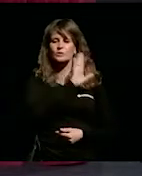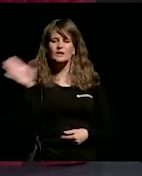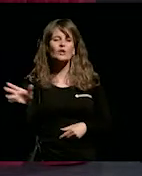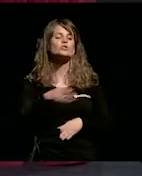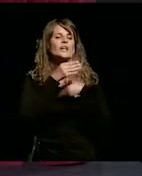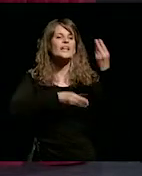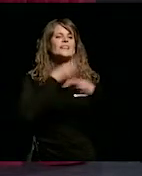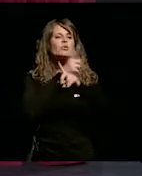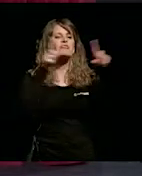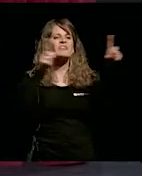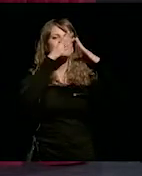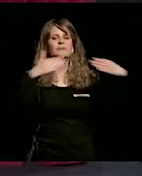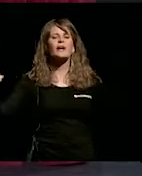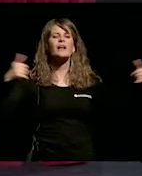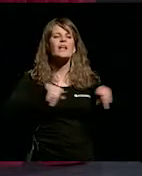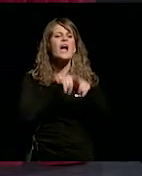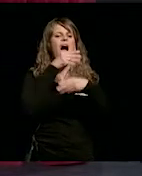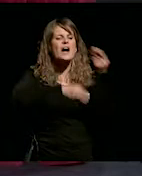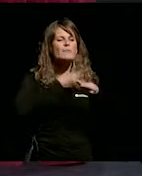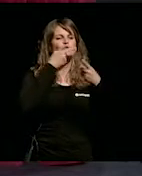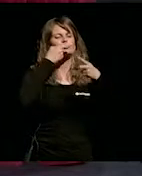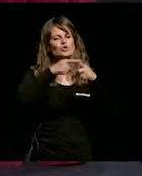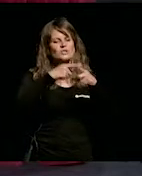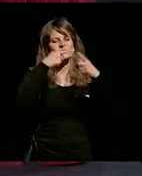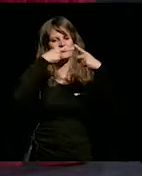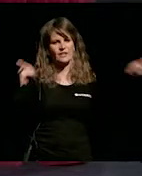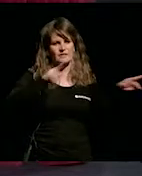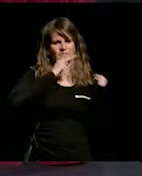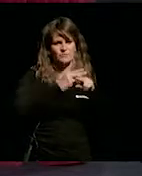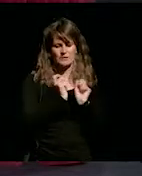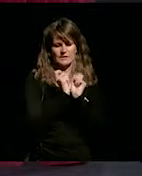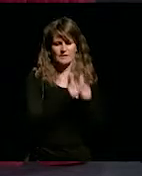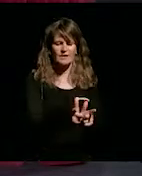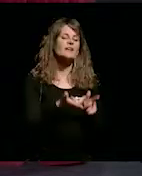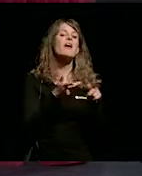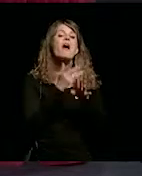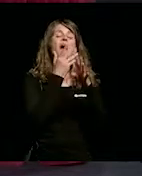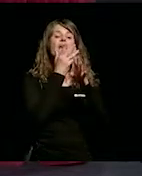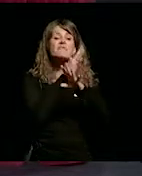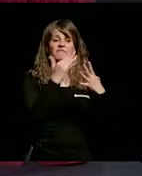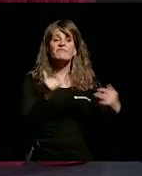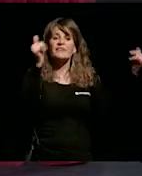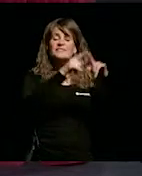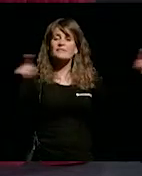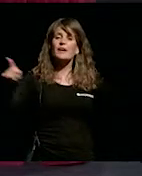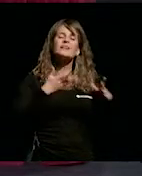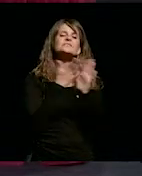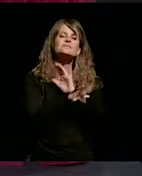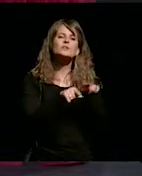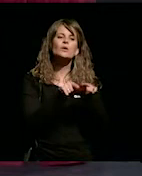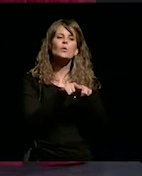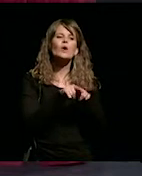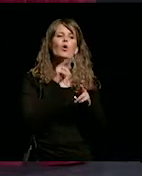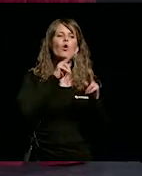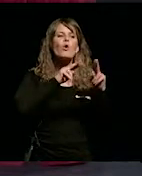semana que se llamaba Hagamos las Cosas Diferentes. Es un festival que incluye las artes escénicas con la obra Waiting Sopesando